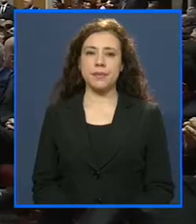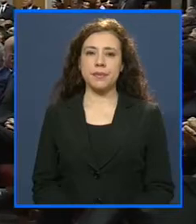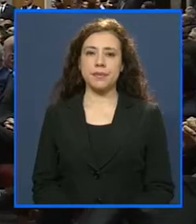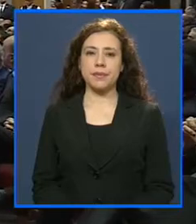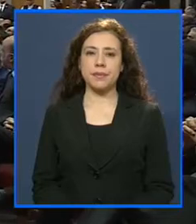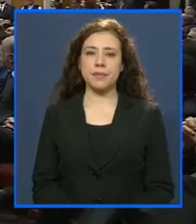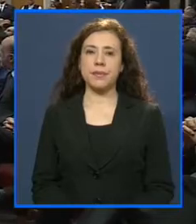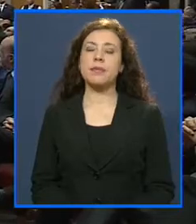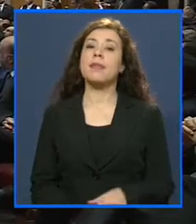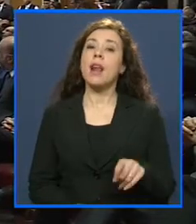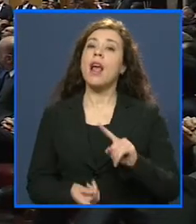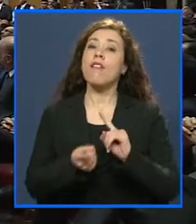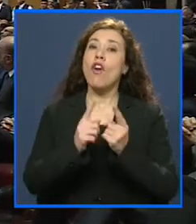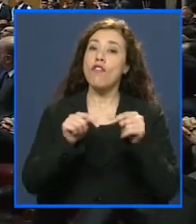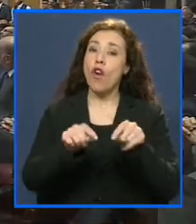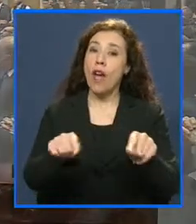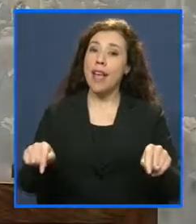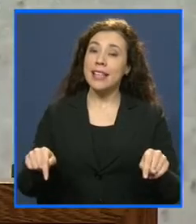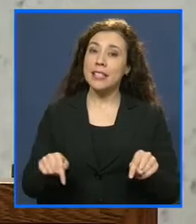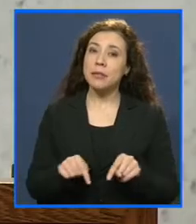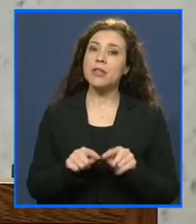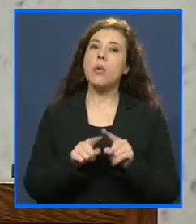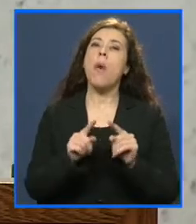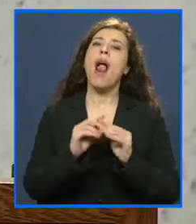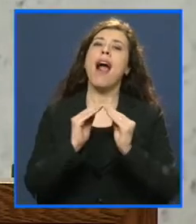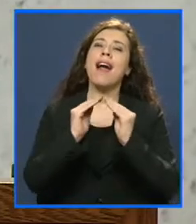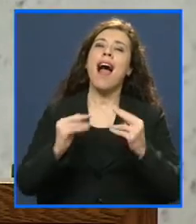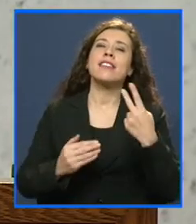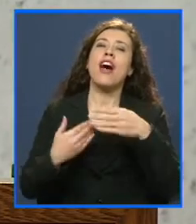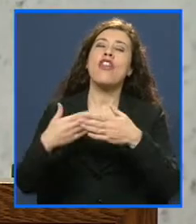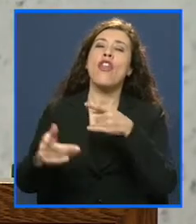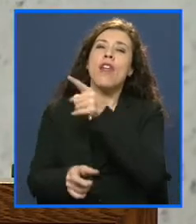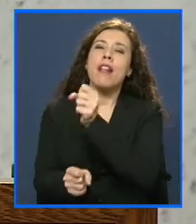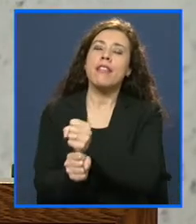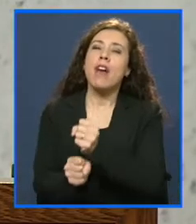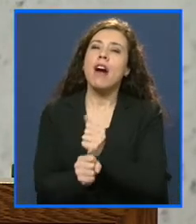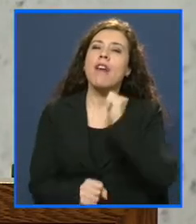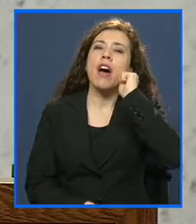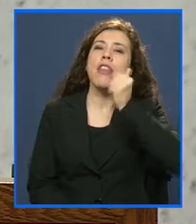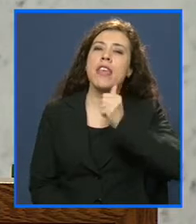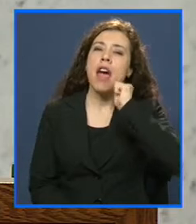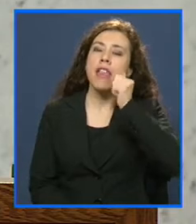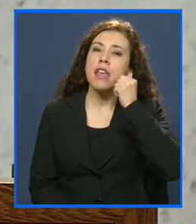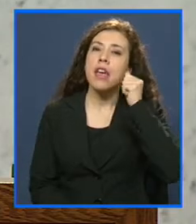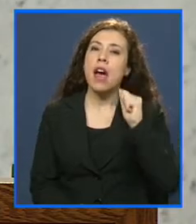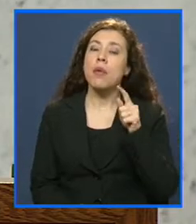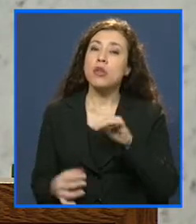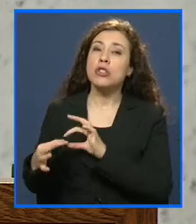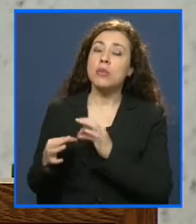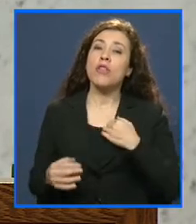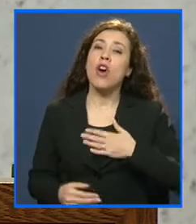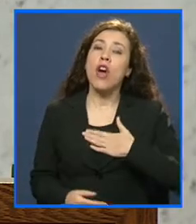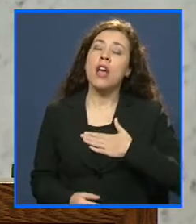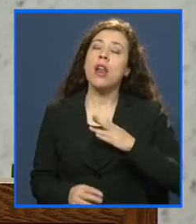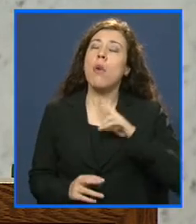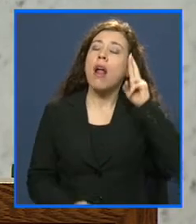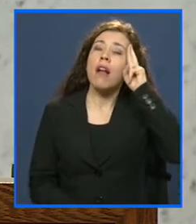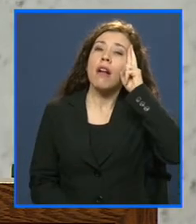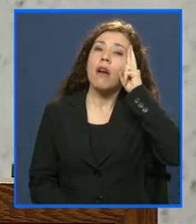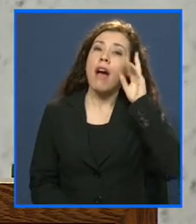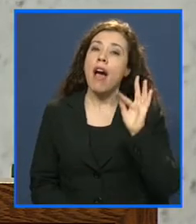alguien que hizo este espacio su casa laboral cotidiana por esa razón es que quiero la memoria de